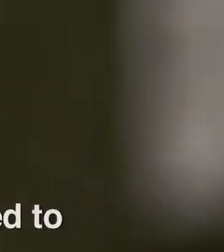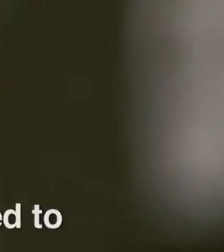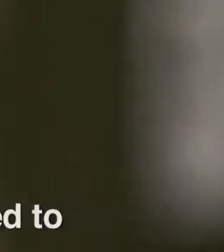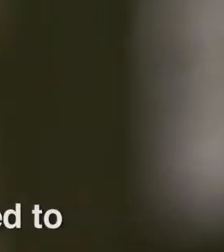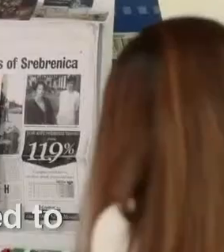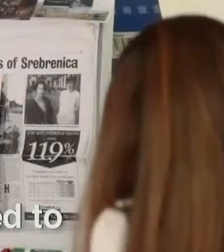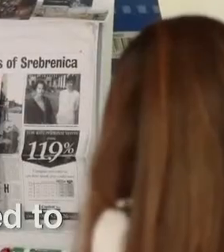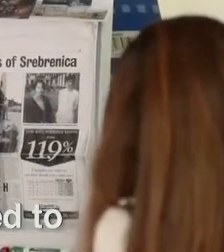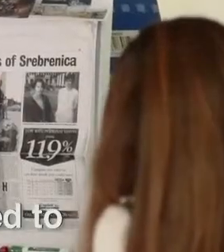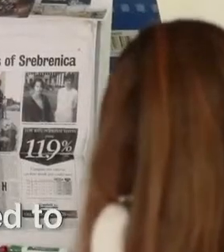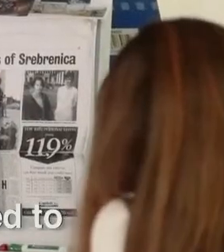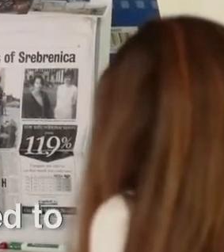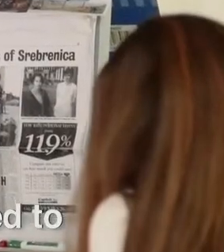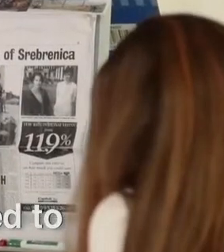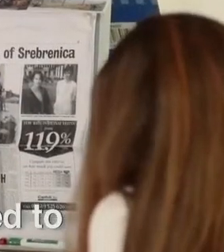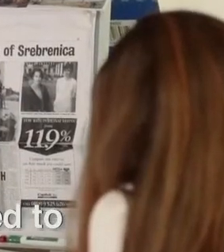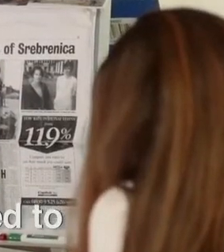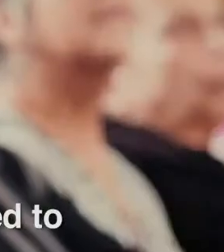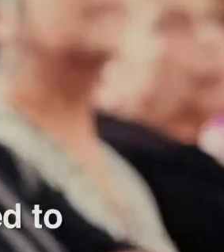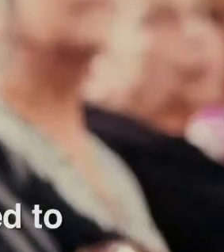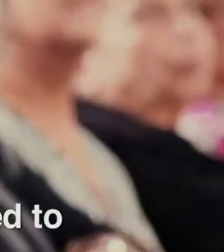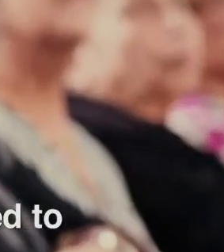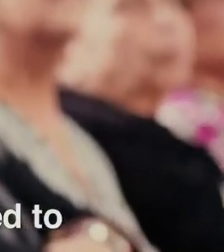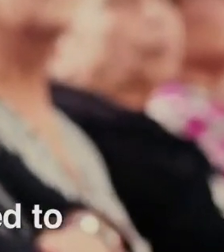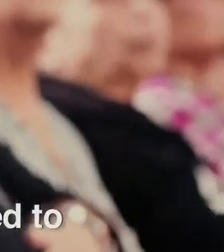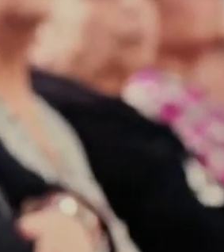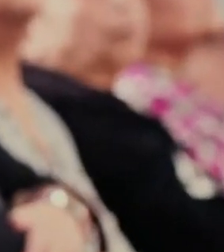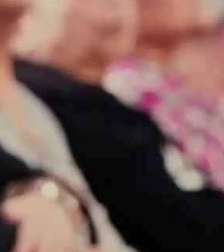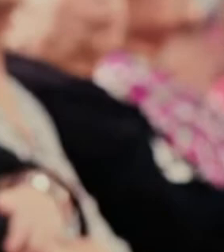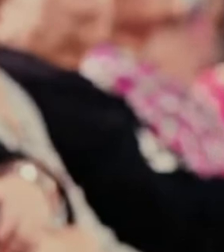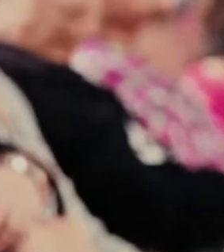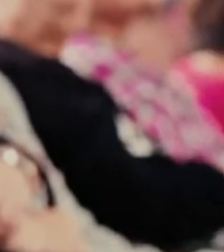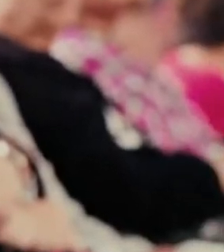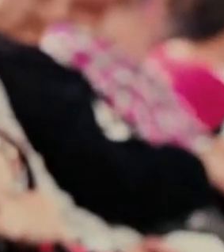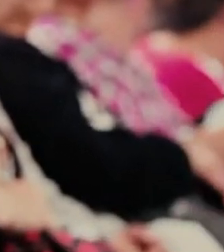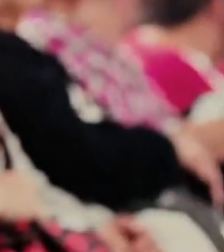Tenemos claras las acciones que debemos tomar para que vivamos en igualdad.